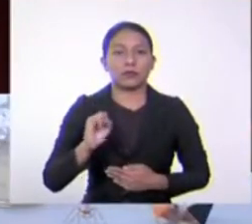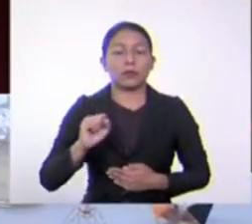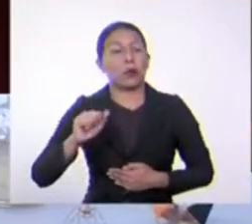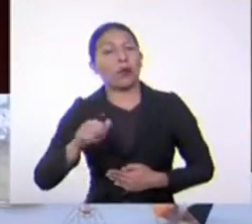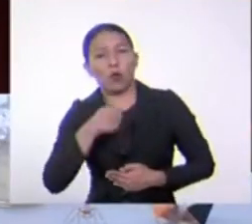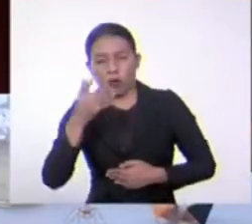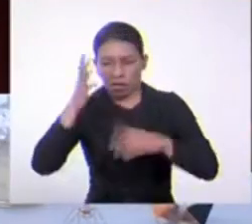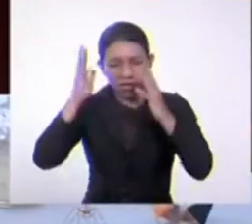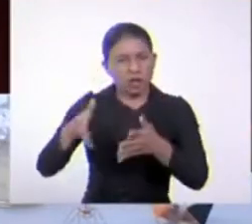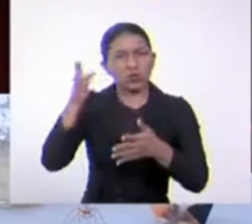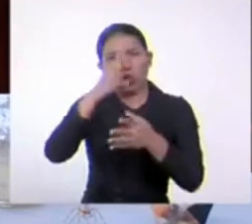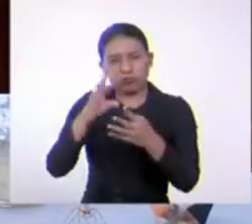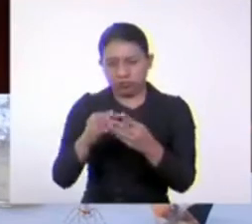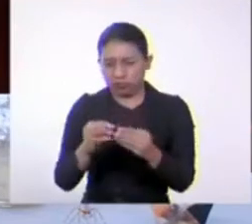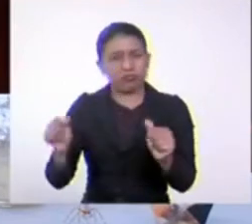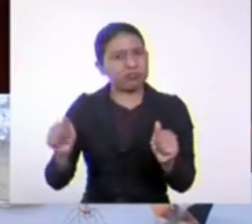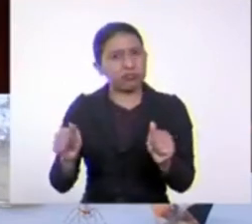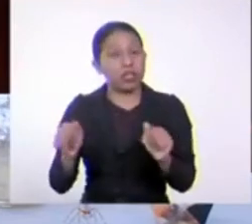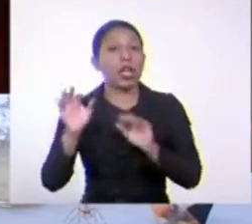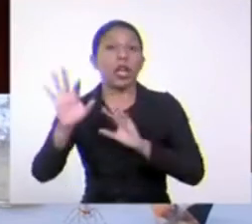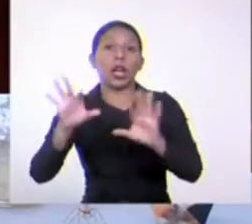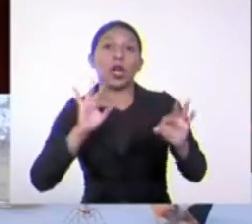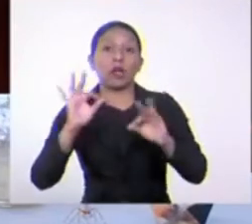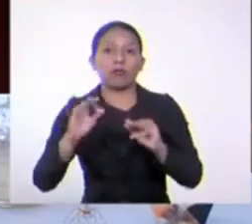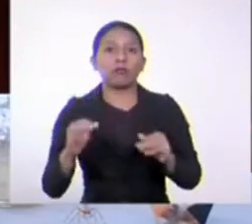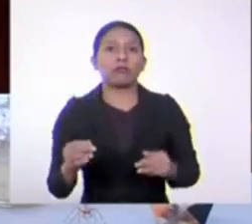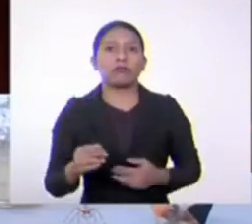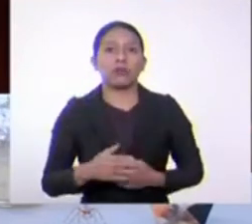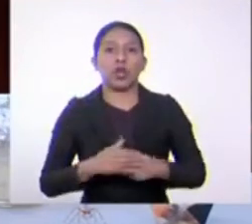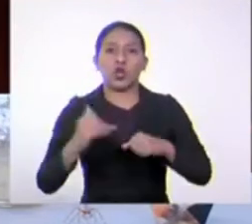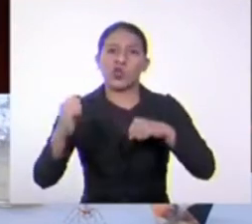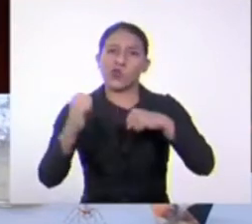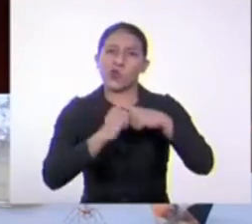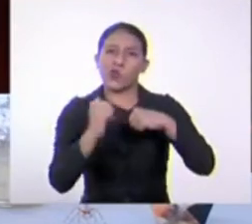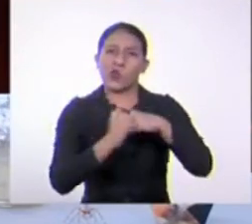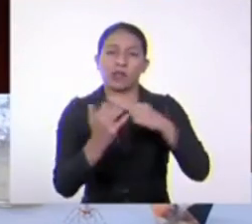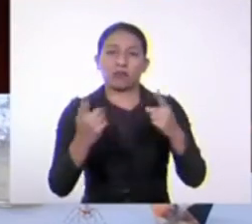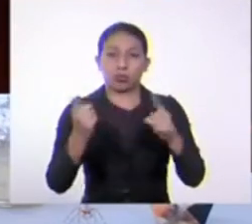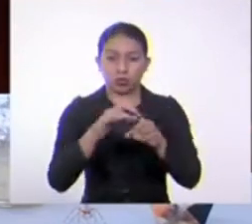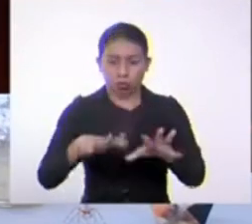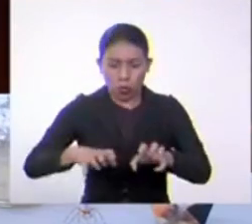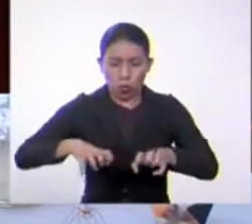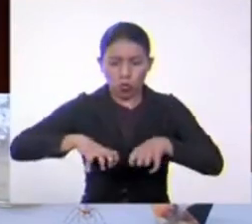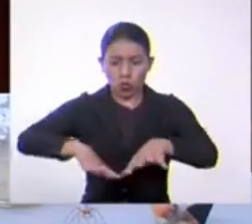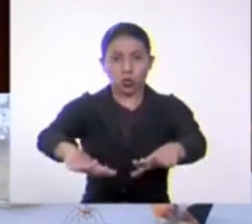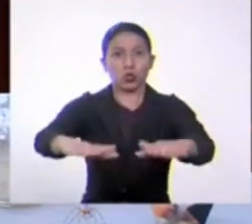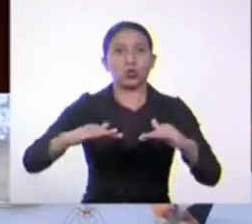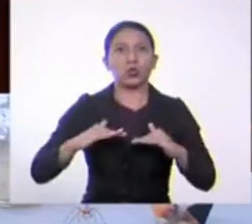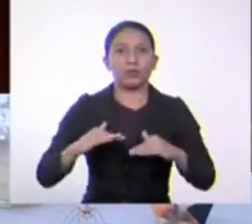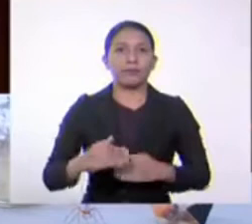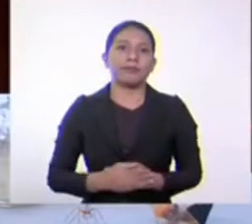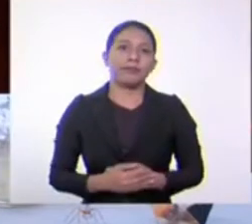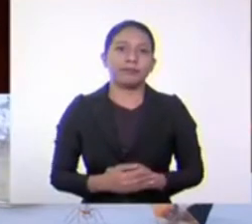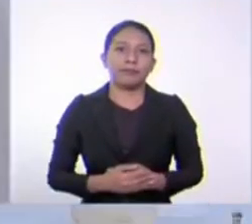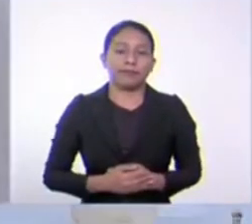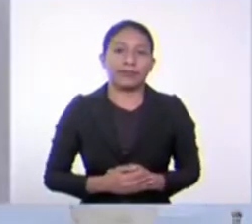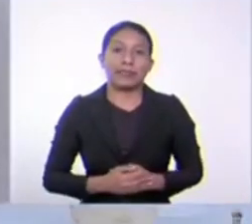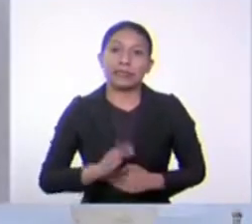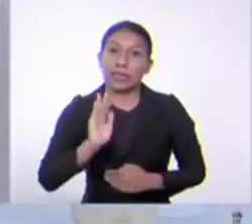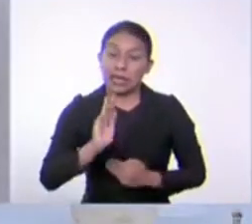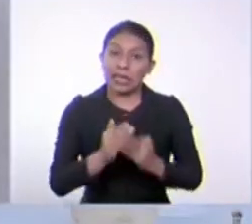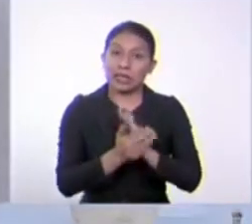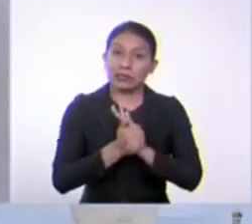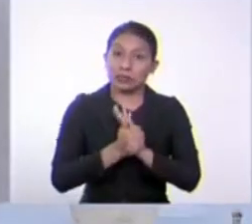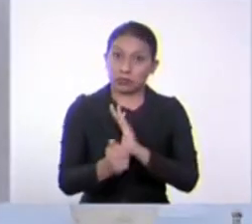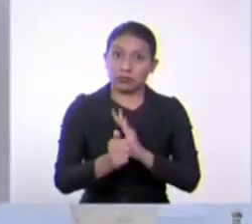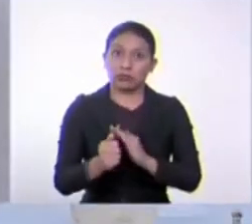residuos, incluso hay algunas bacterias que meteorizan rocas para hacer el suelo. De hecho, la misma capacidad